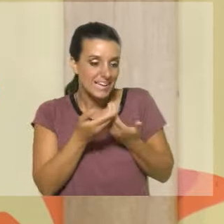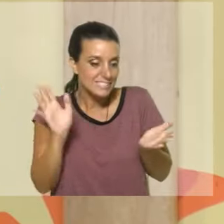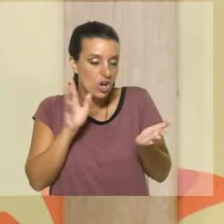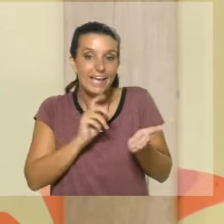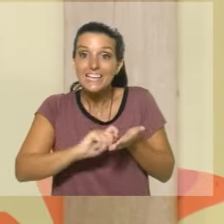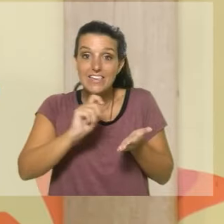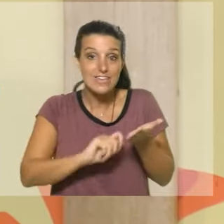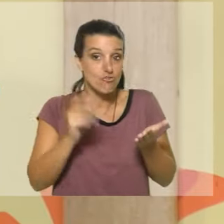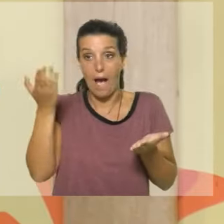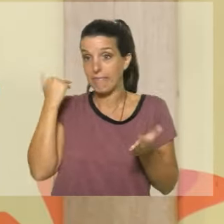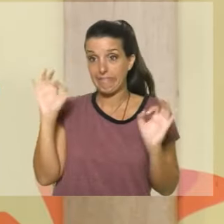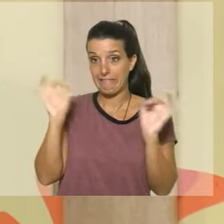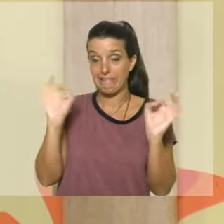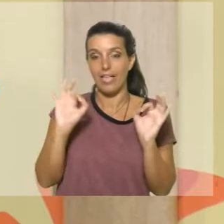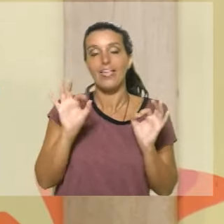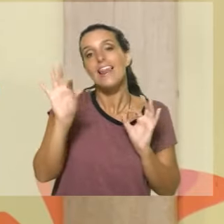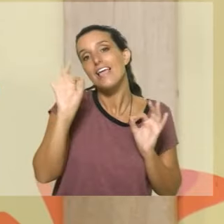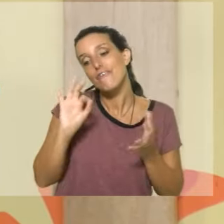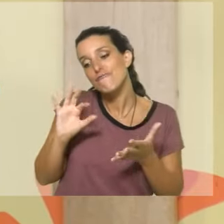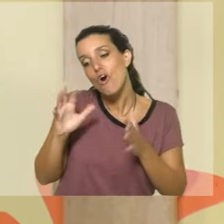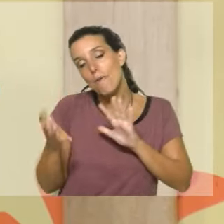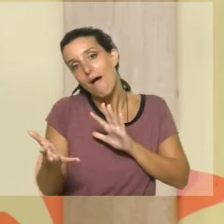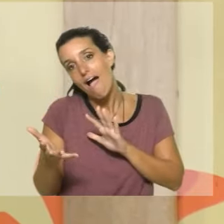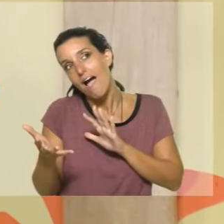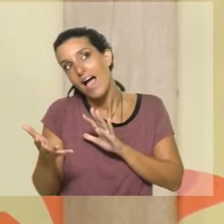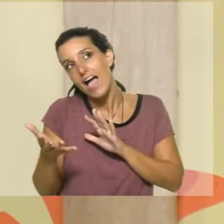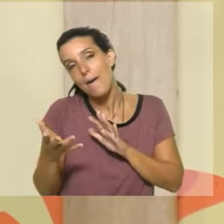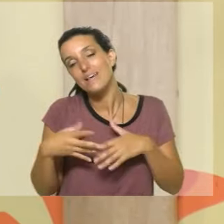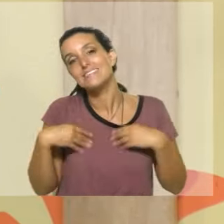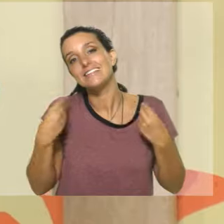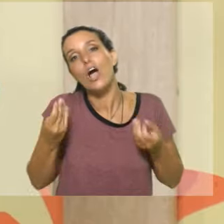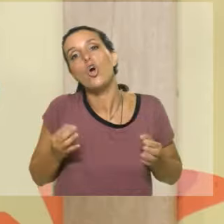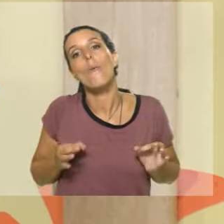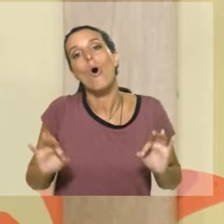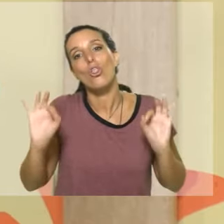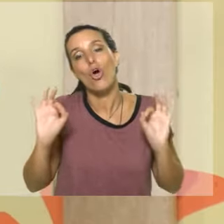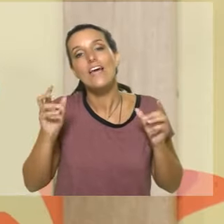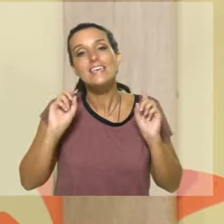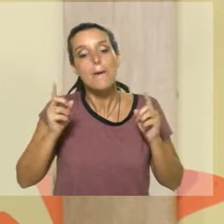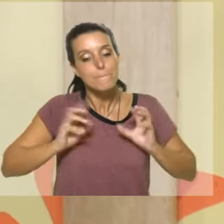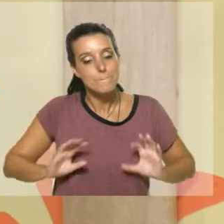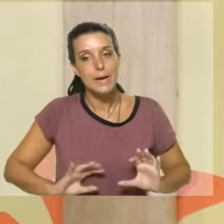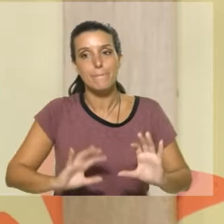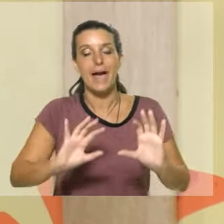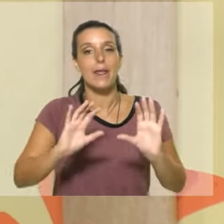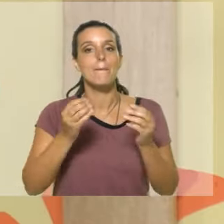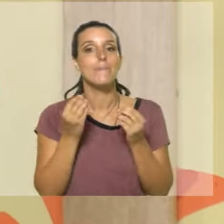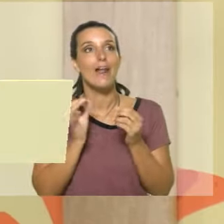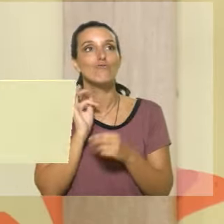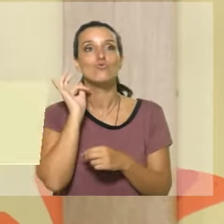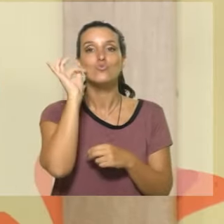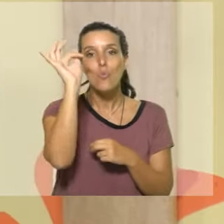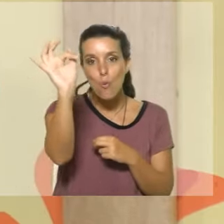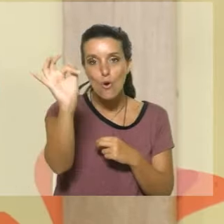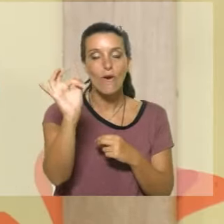la escritura eh quise elegir un formato que me sintiera cómodo Y que me preparara para en un futuro